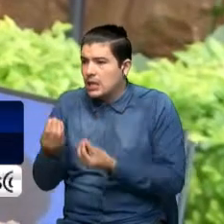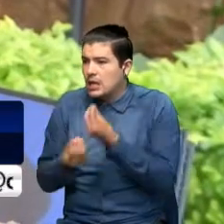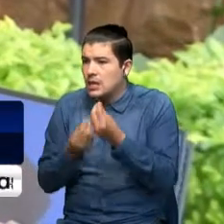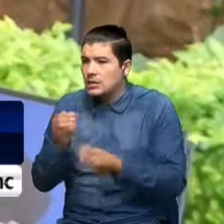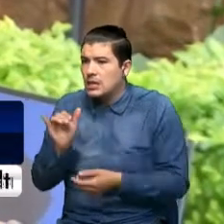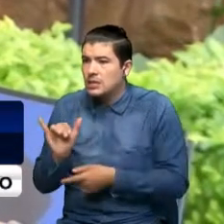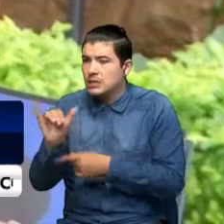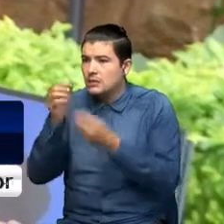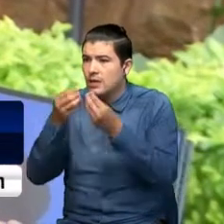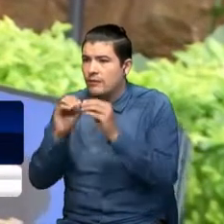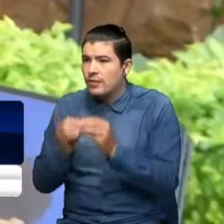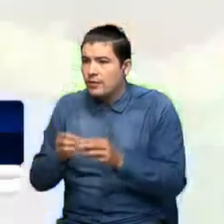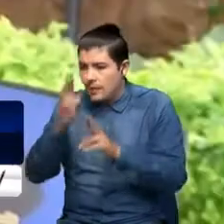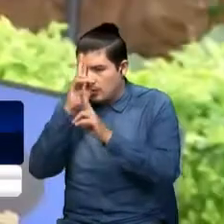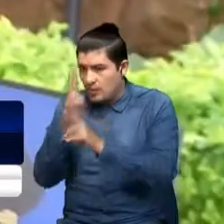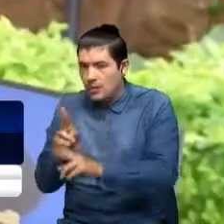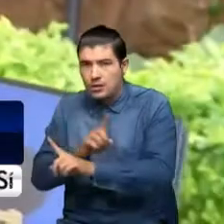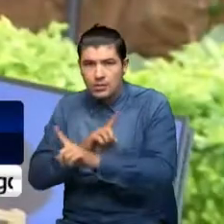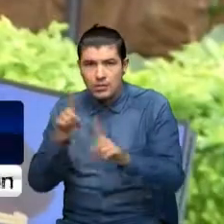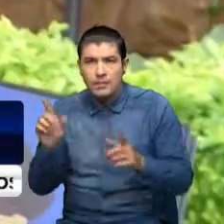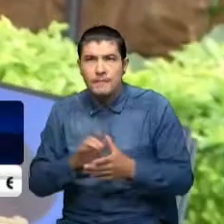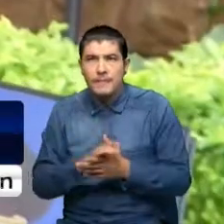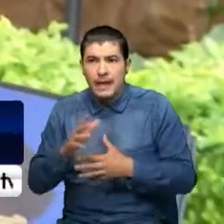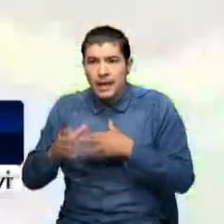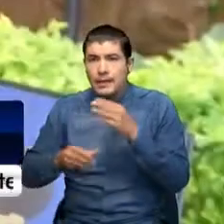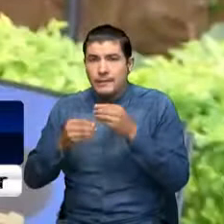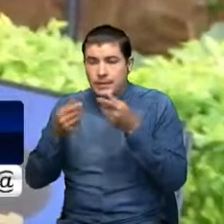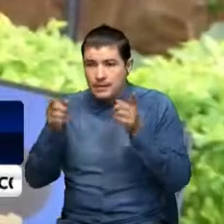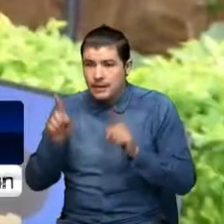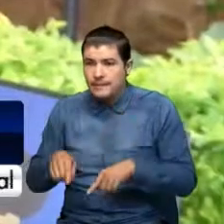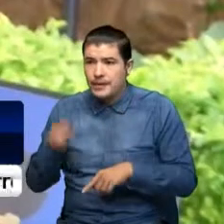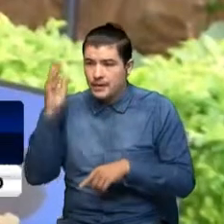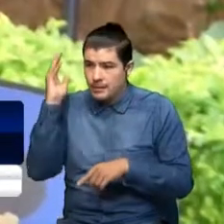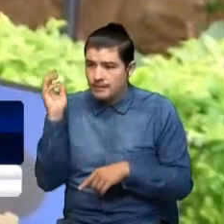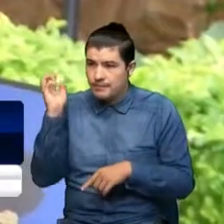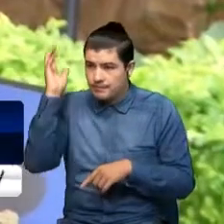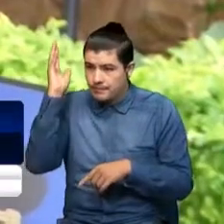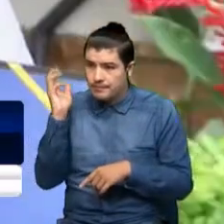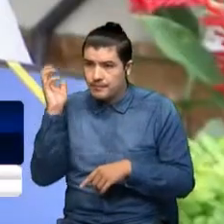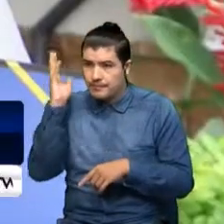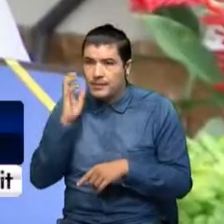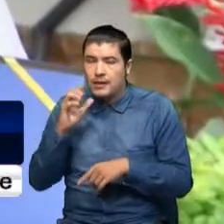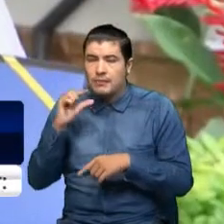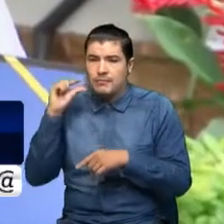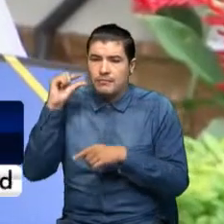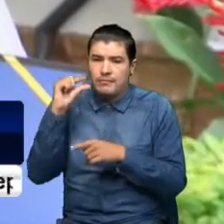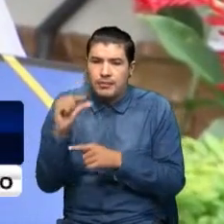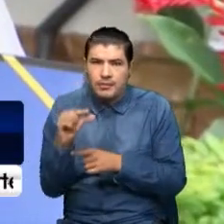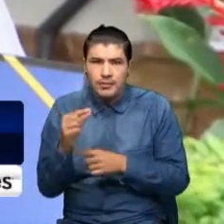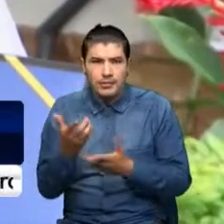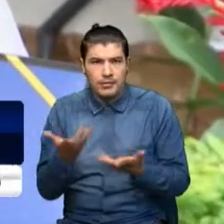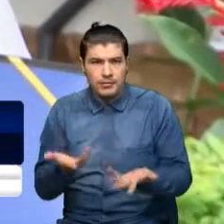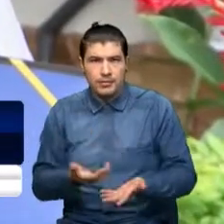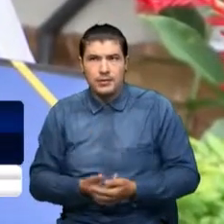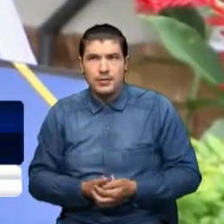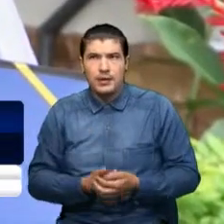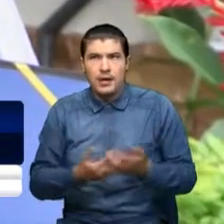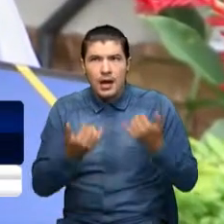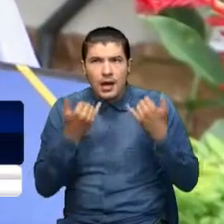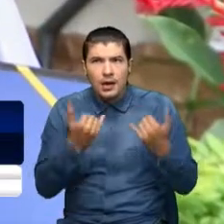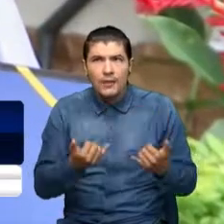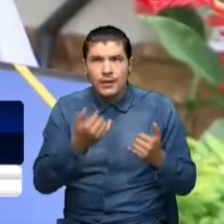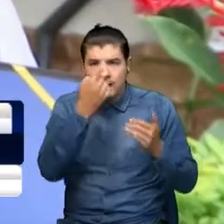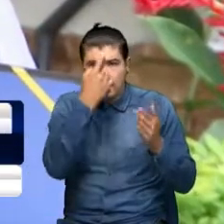de una forma honorífica la indemnización es irrisoria nos pusieron habrá una